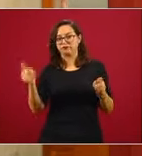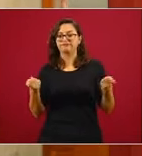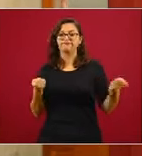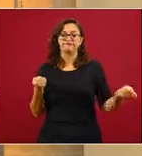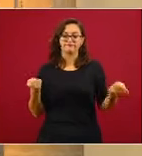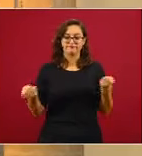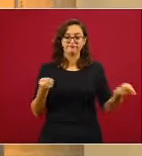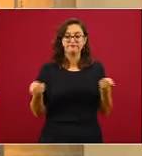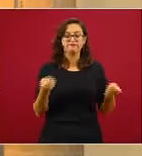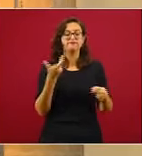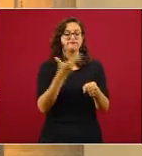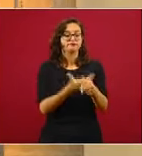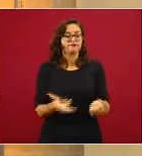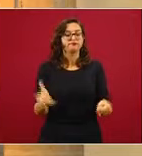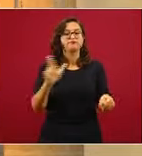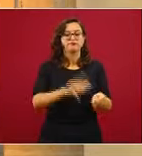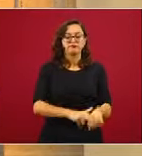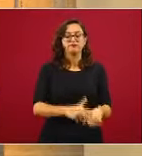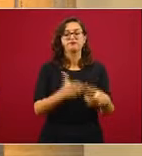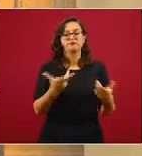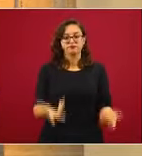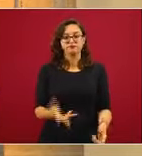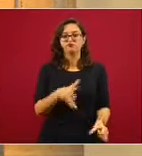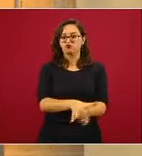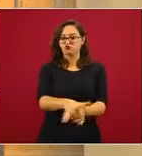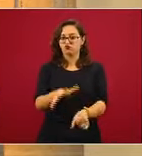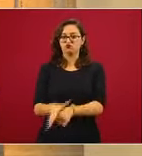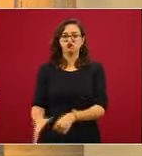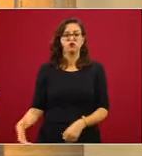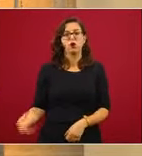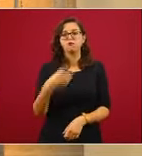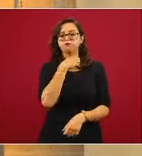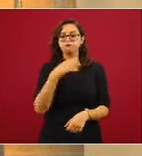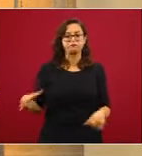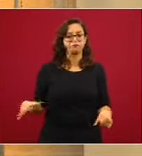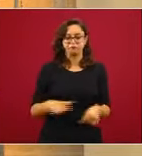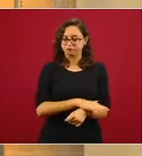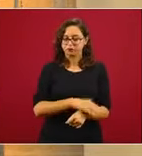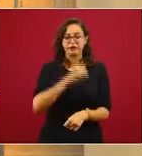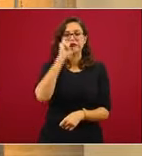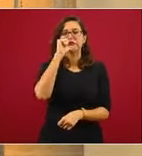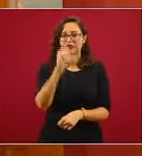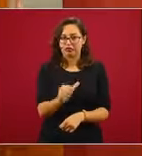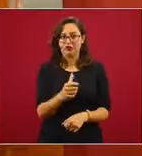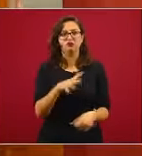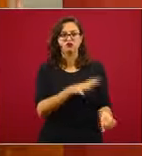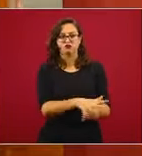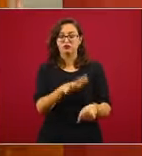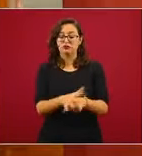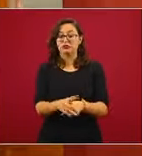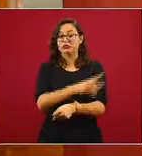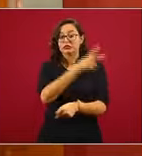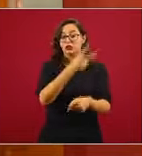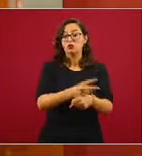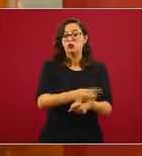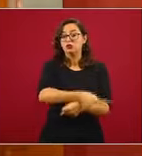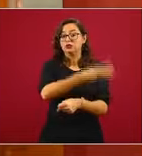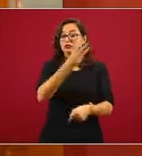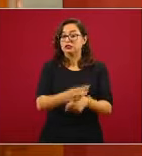permita poder tener disponibilidad de servicios de atención médica, sobre todo en el segundo y tercer nivel de atención para las